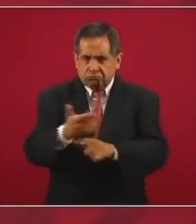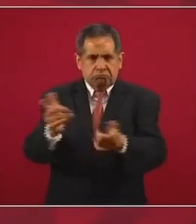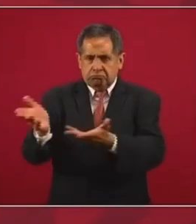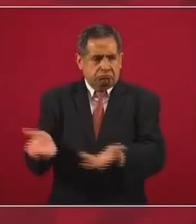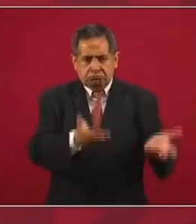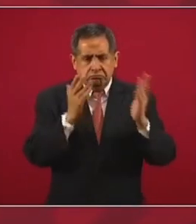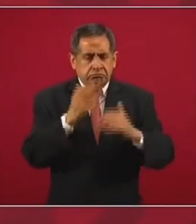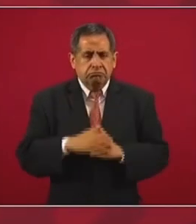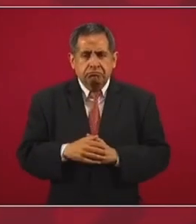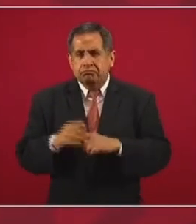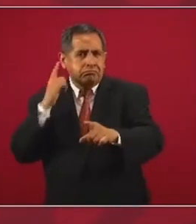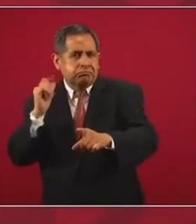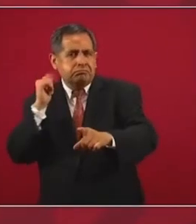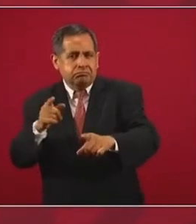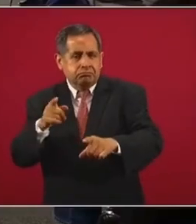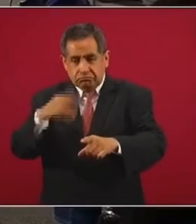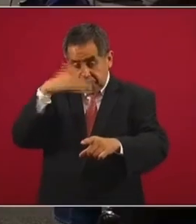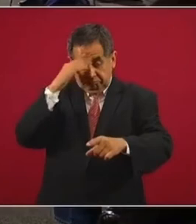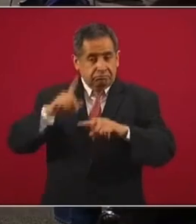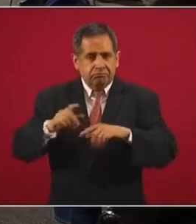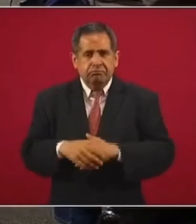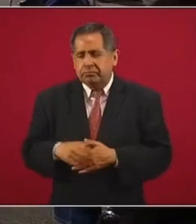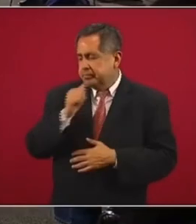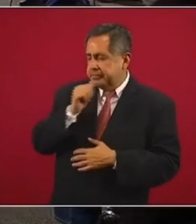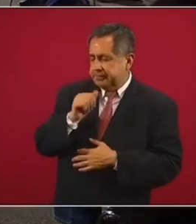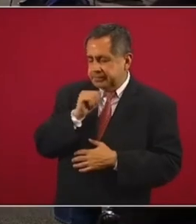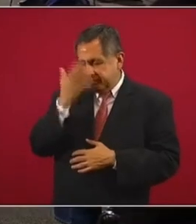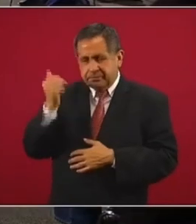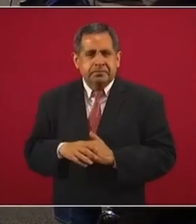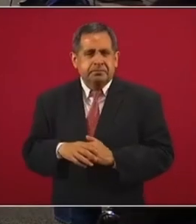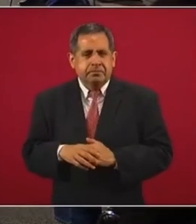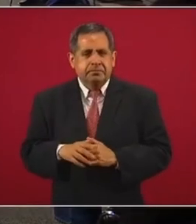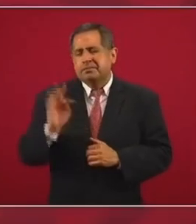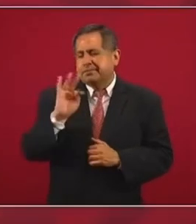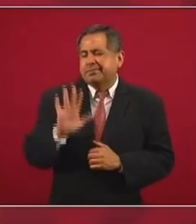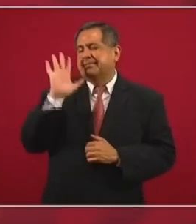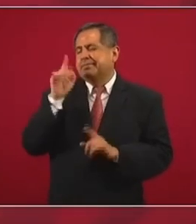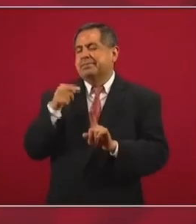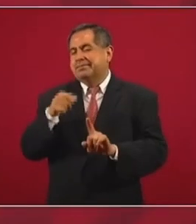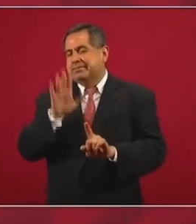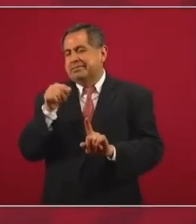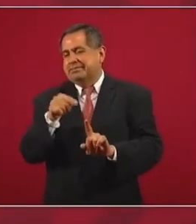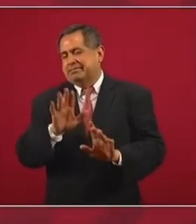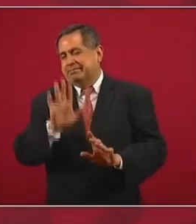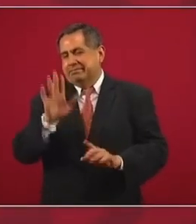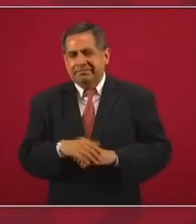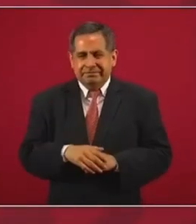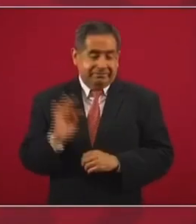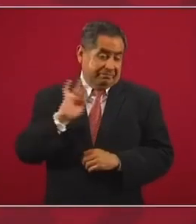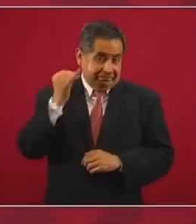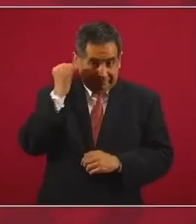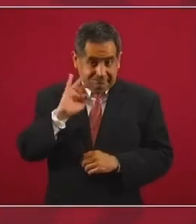libertad. ¿Algún miembro de su gabinete que ya sepa quién todavía puede? No sé bien, pero es muy probable. Muy probable que